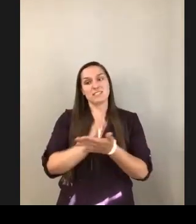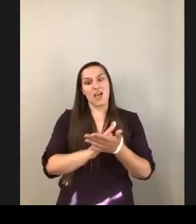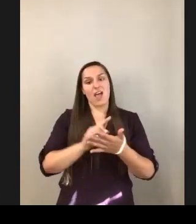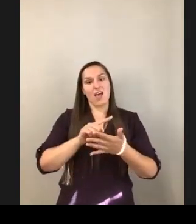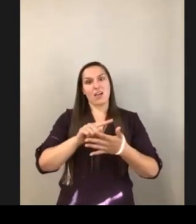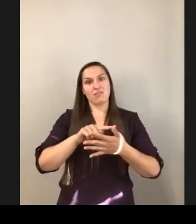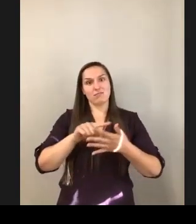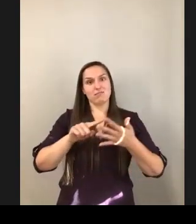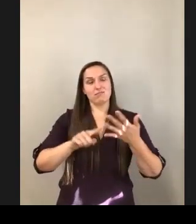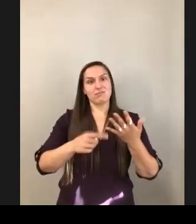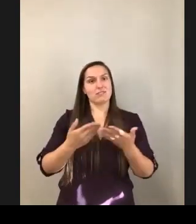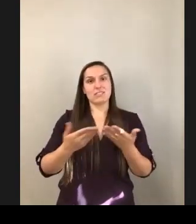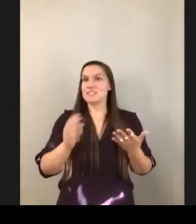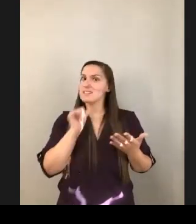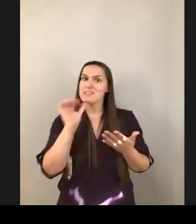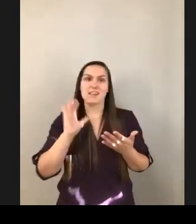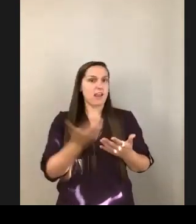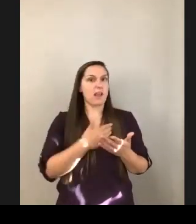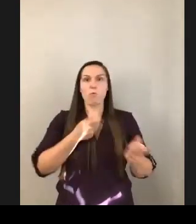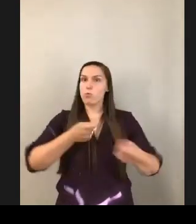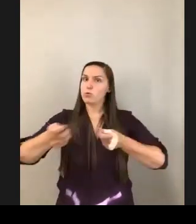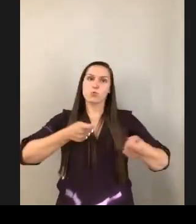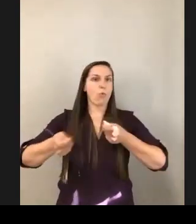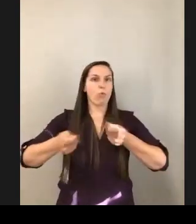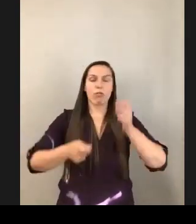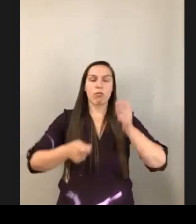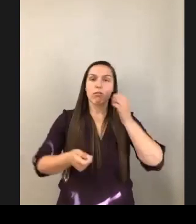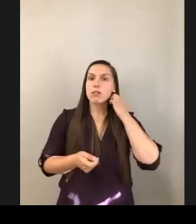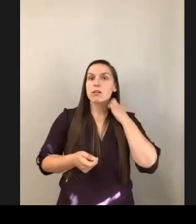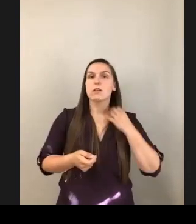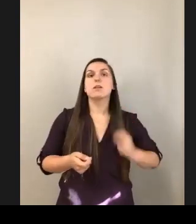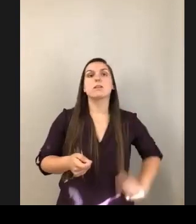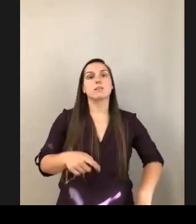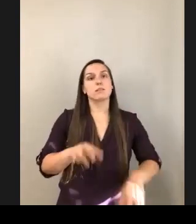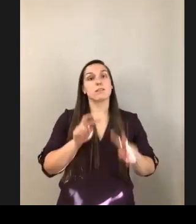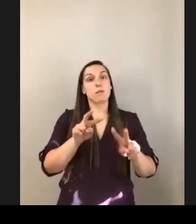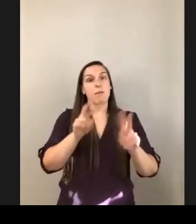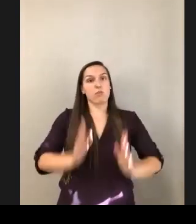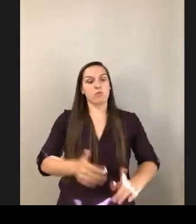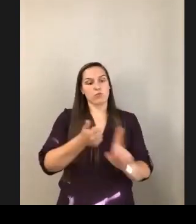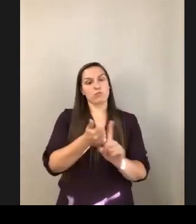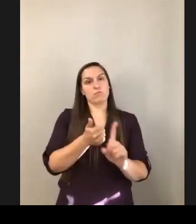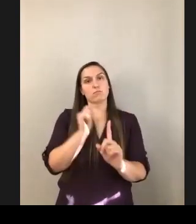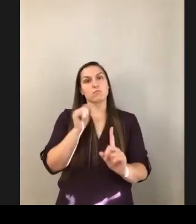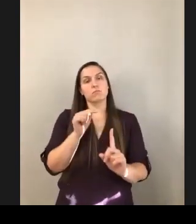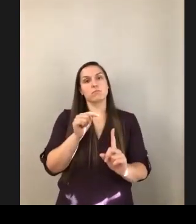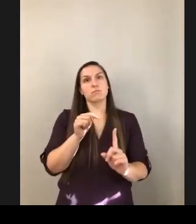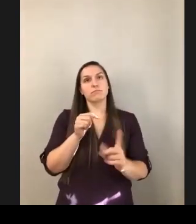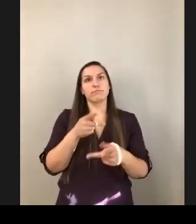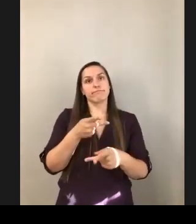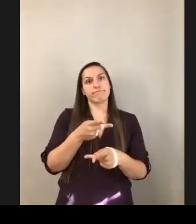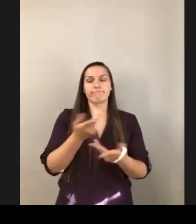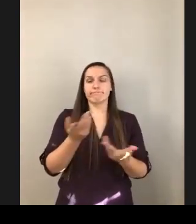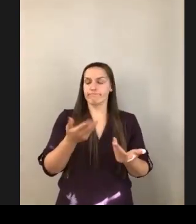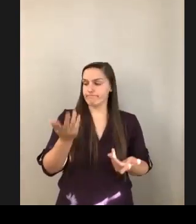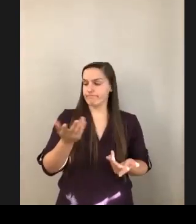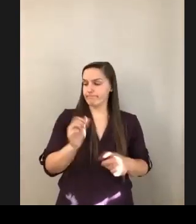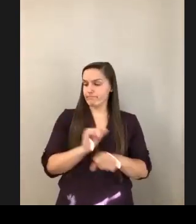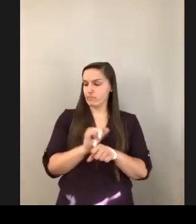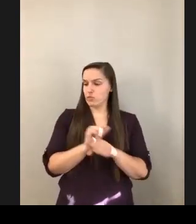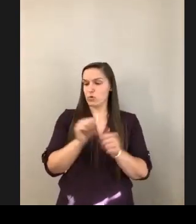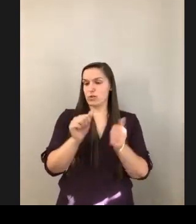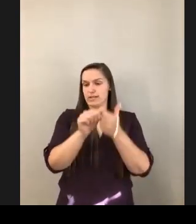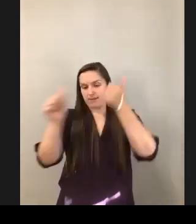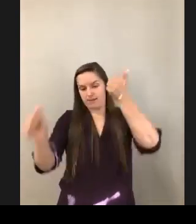que ciertas cosas pueden ser fuera del control del monitor. Si el monitor está